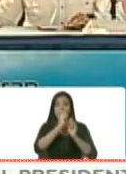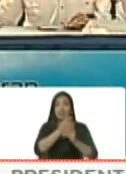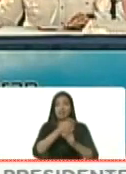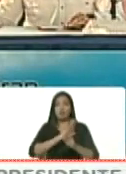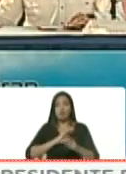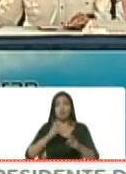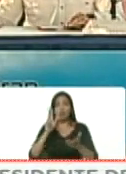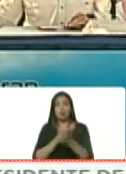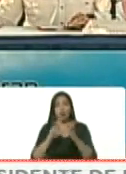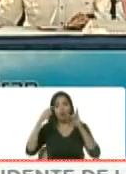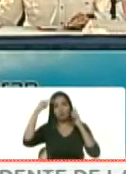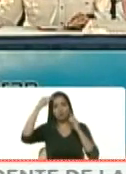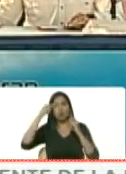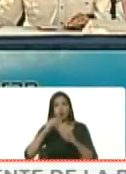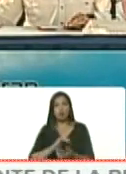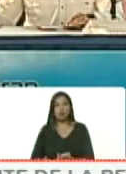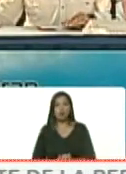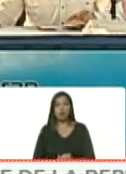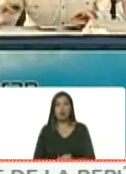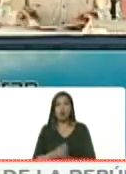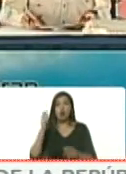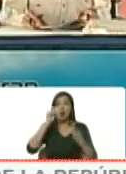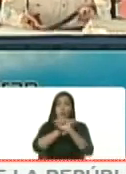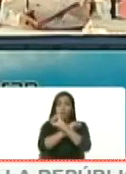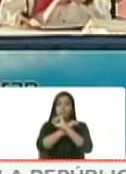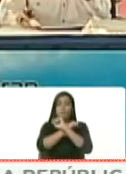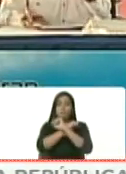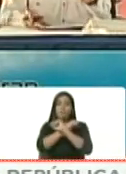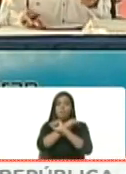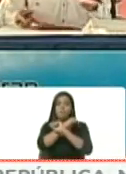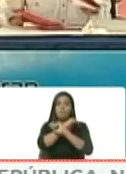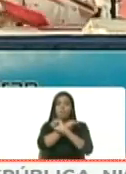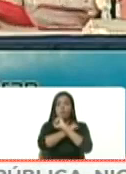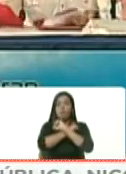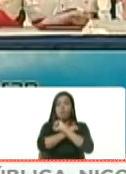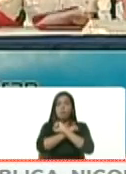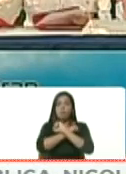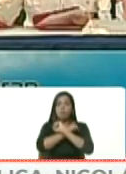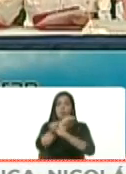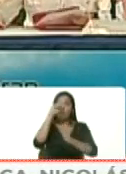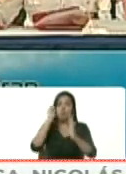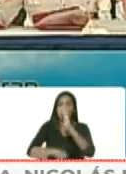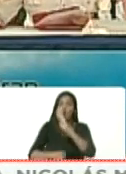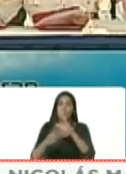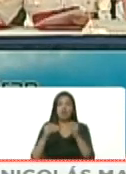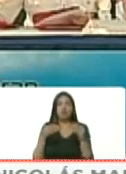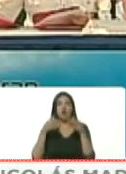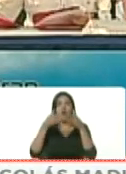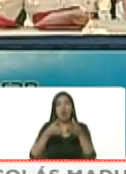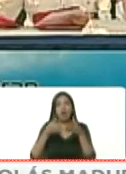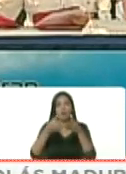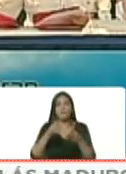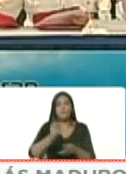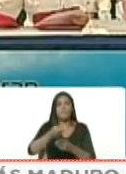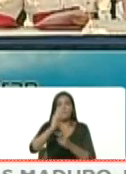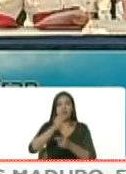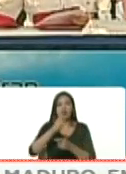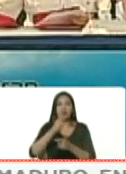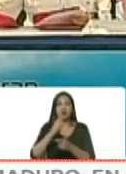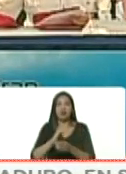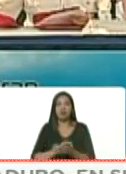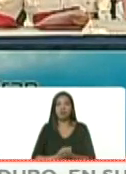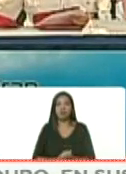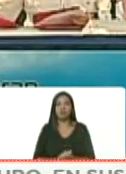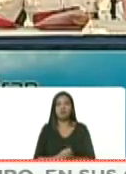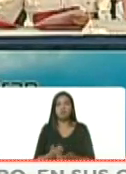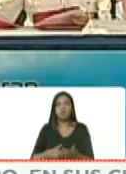Hugo Chávez prohibió la pesca de arrastre y comenzó un proceso de reflorecimiento de nuestras costas